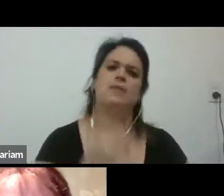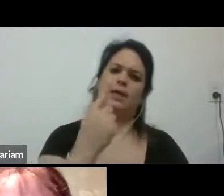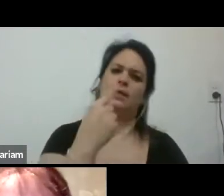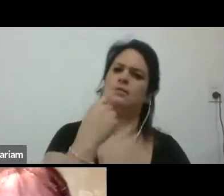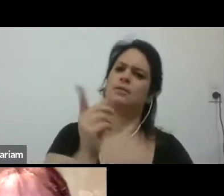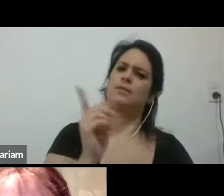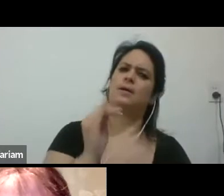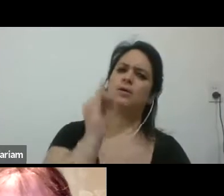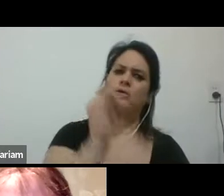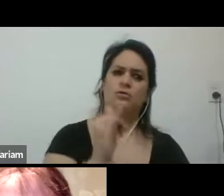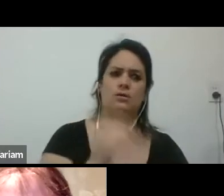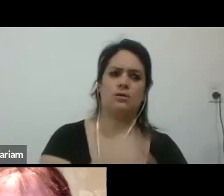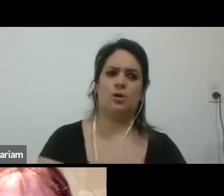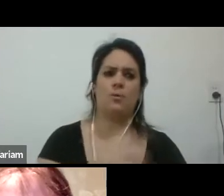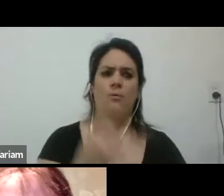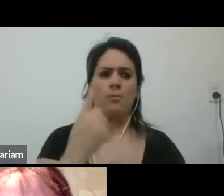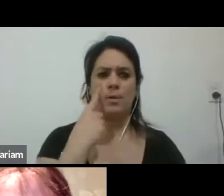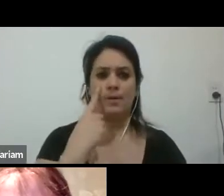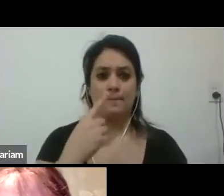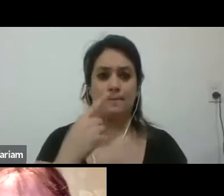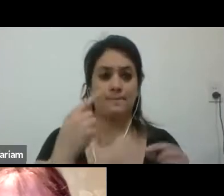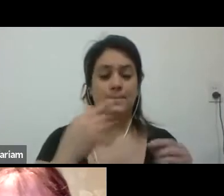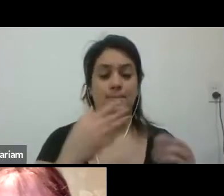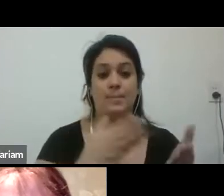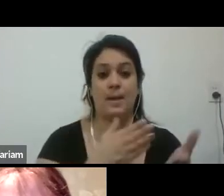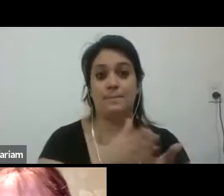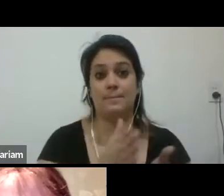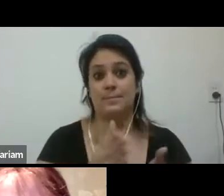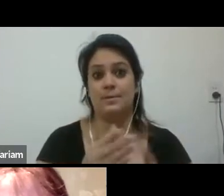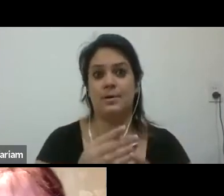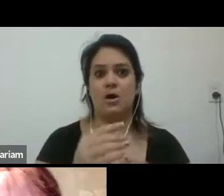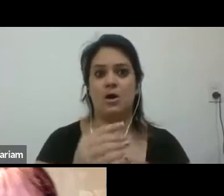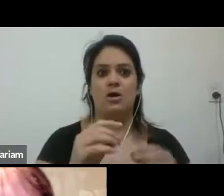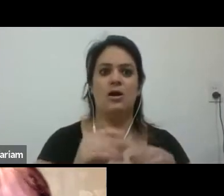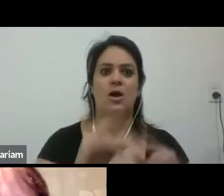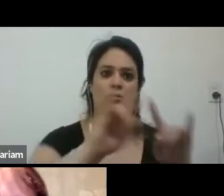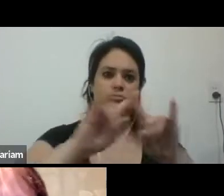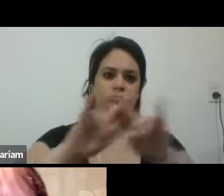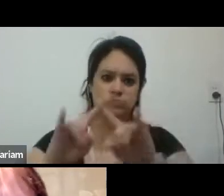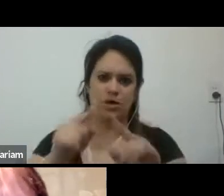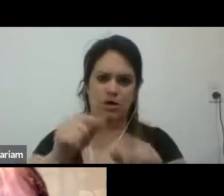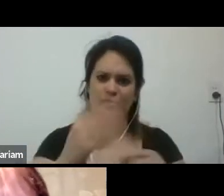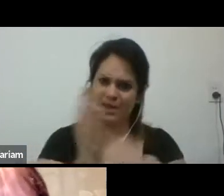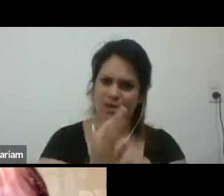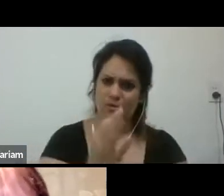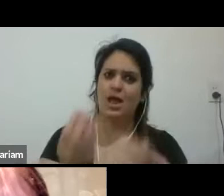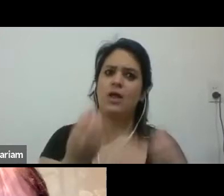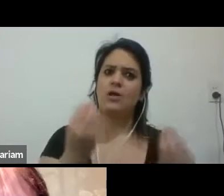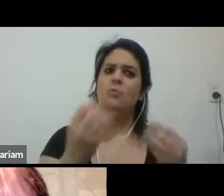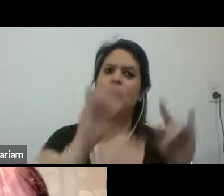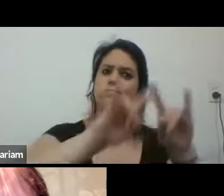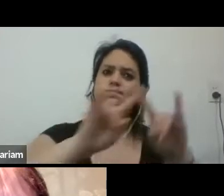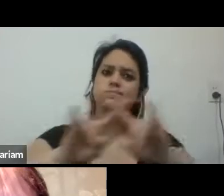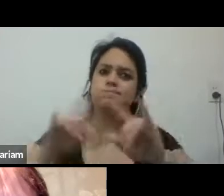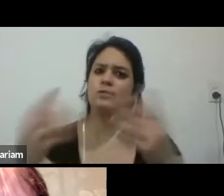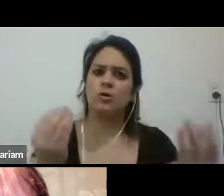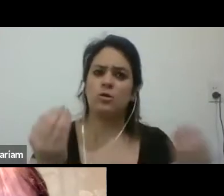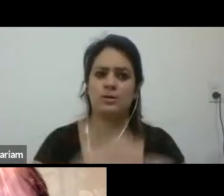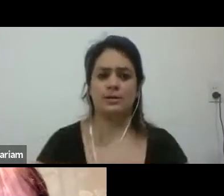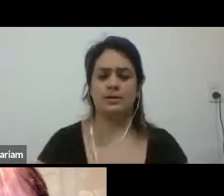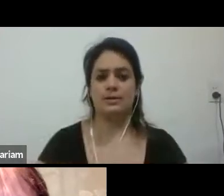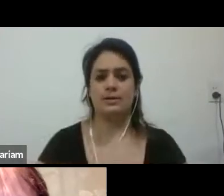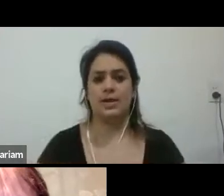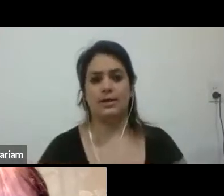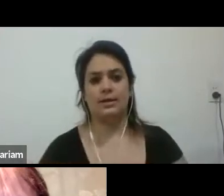comentando que podemos ver material a través de la página web de la institución podríamos comentarlas como es la página o una navegación en sí